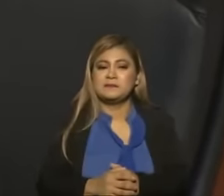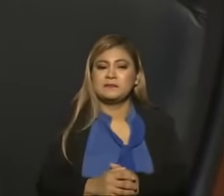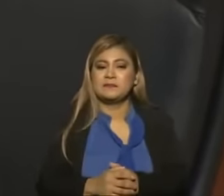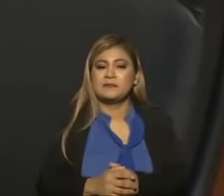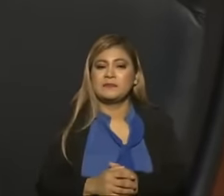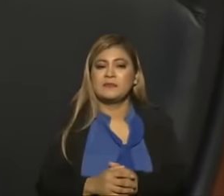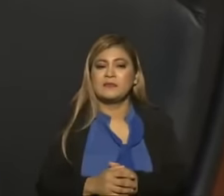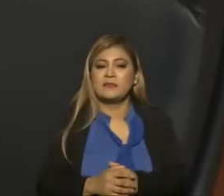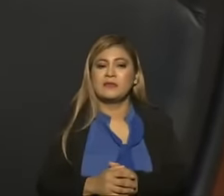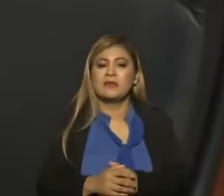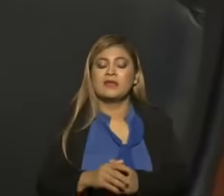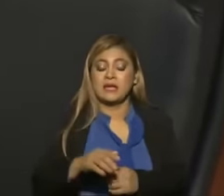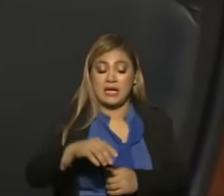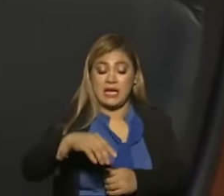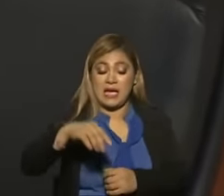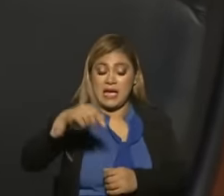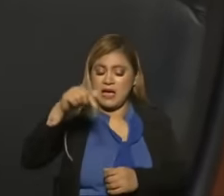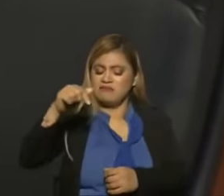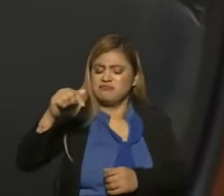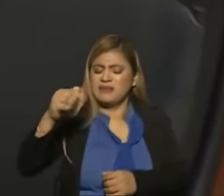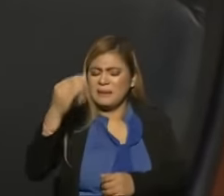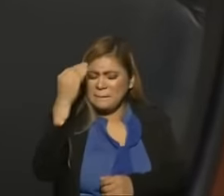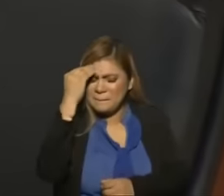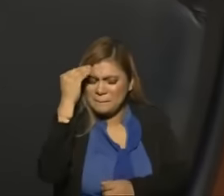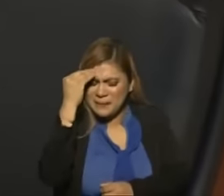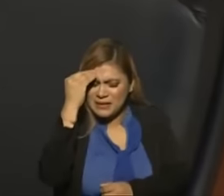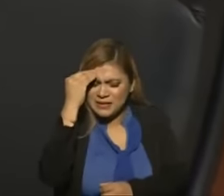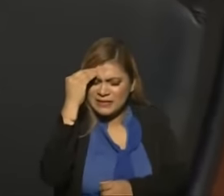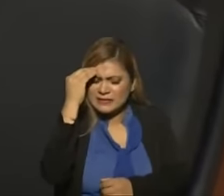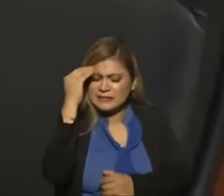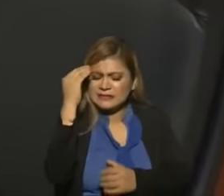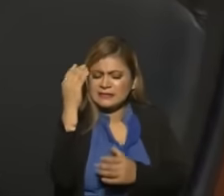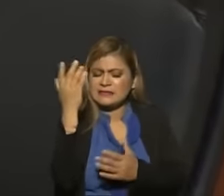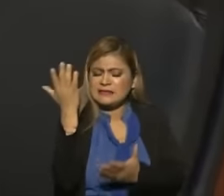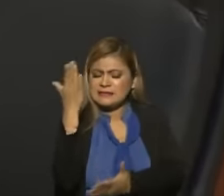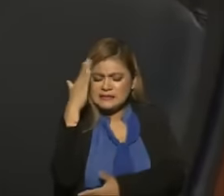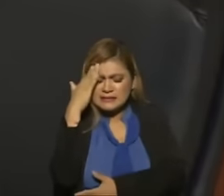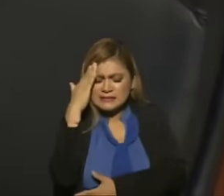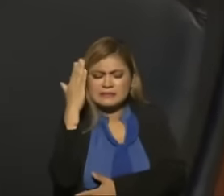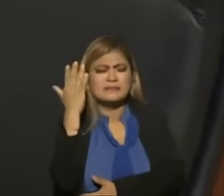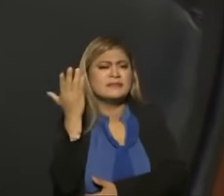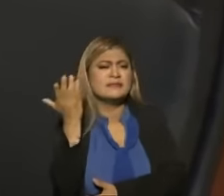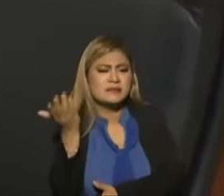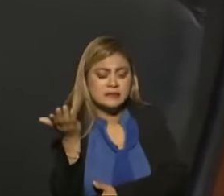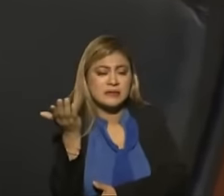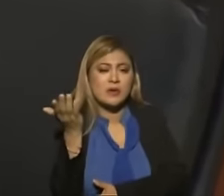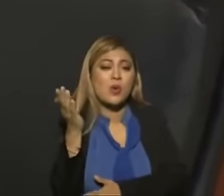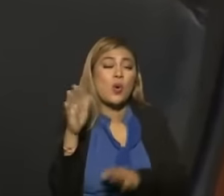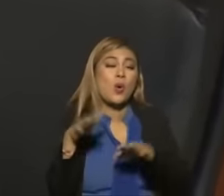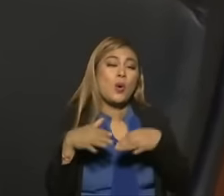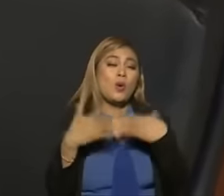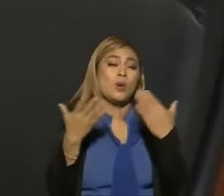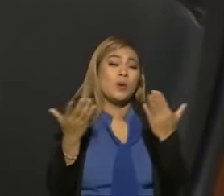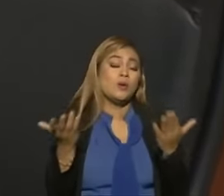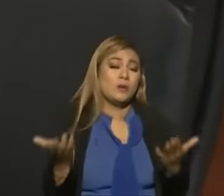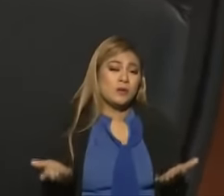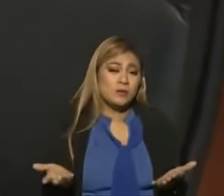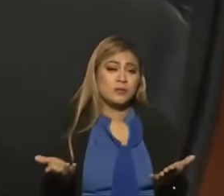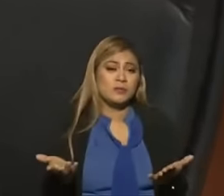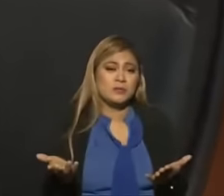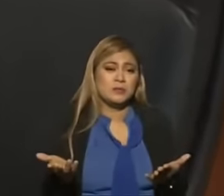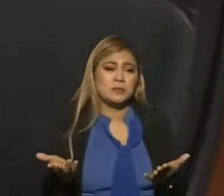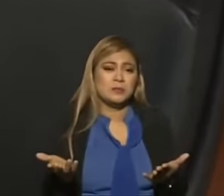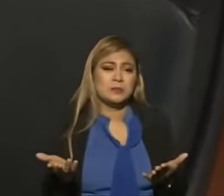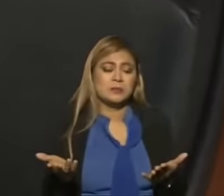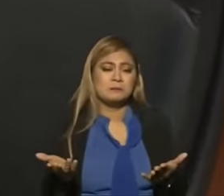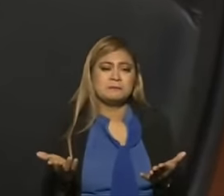tuviésemos en nuestra mente el saber cómo se iba a